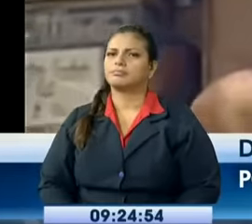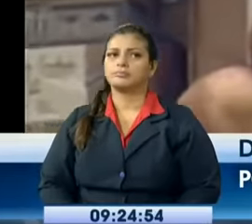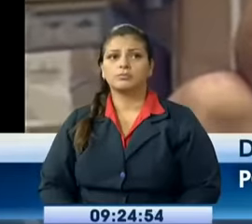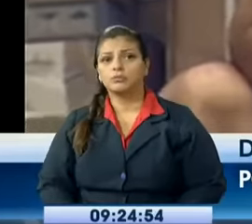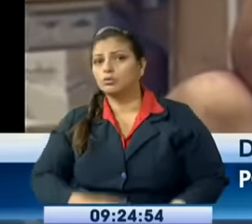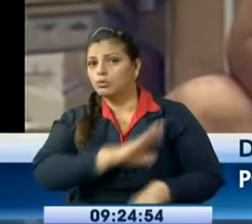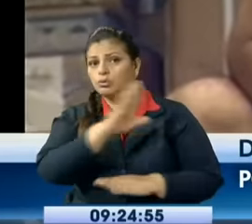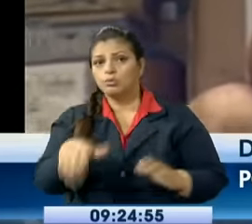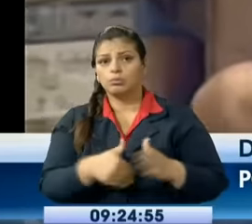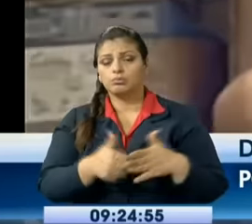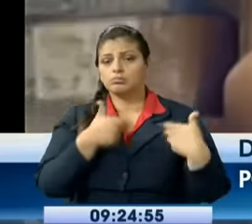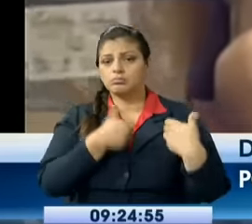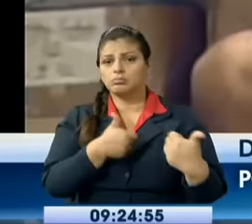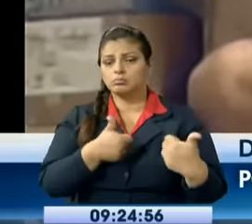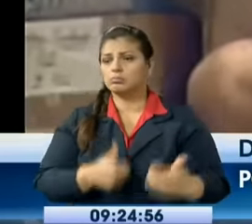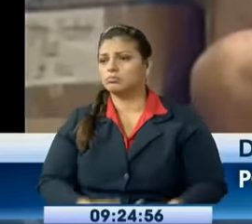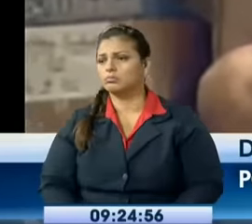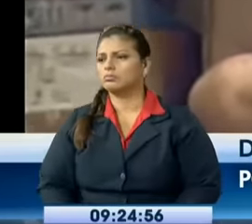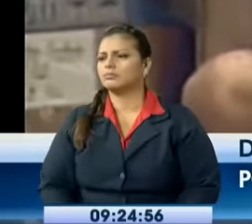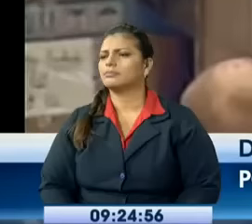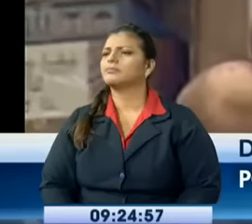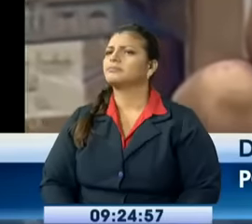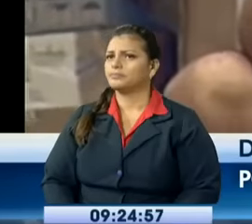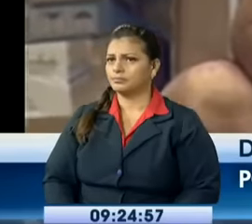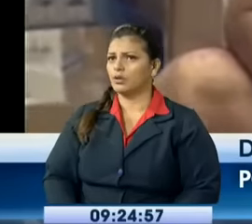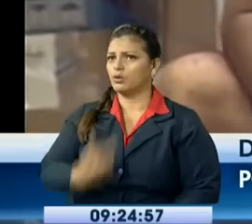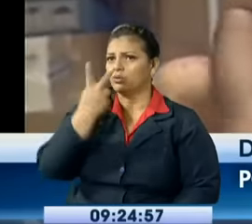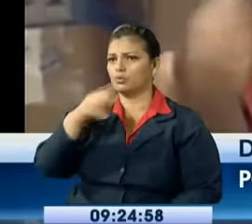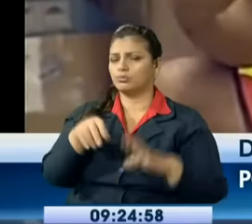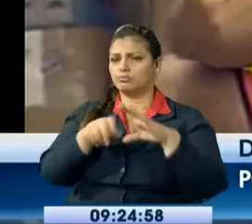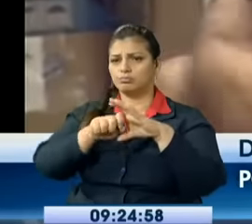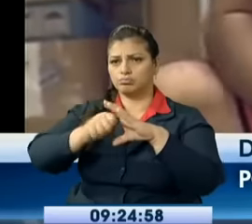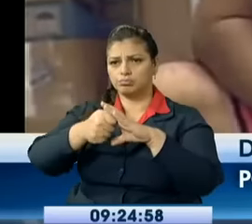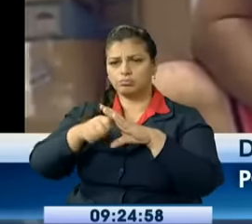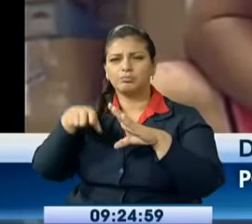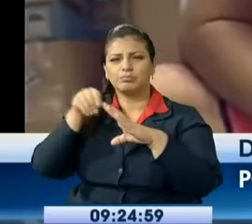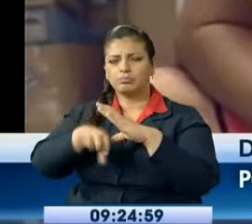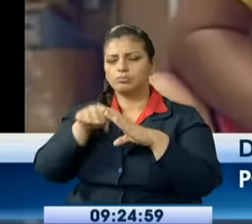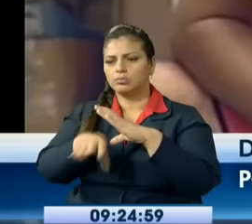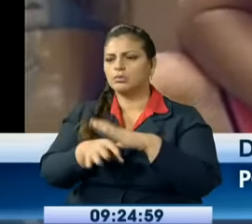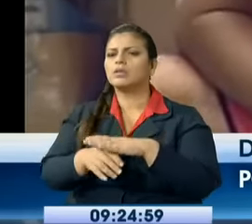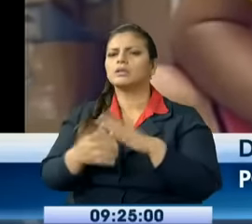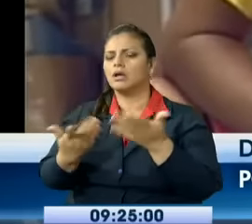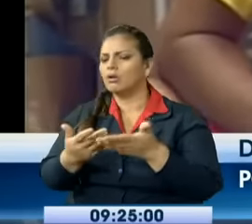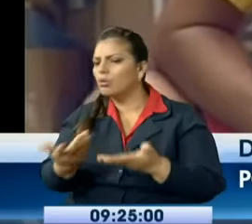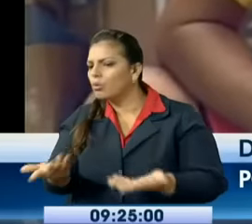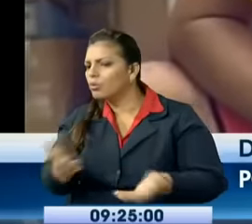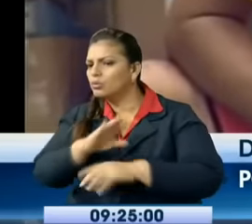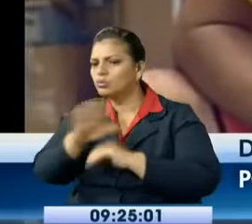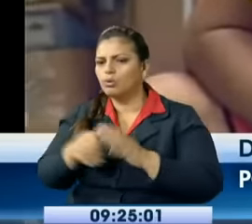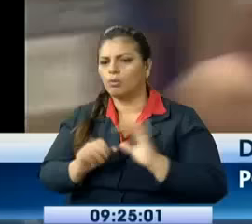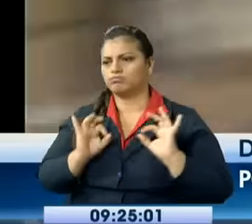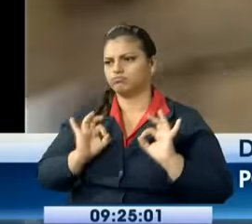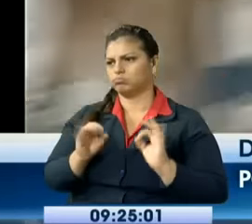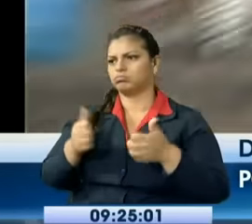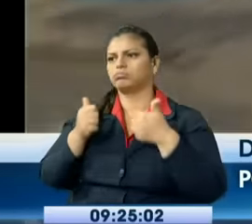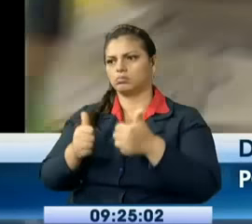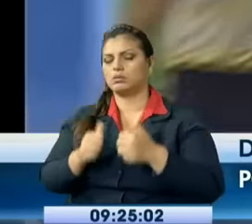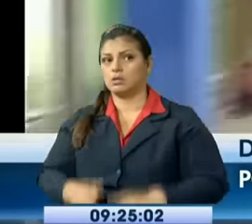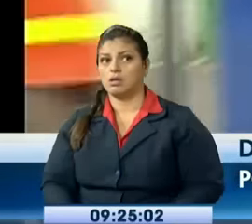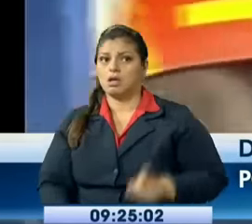completo? Las dos bodegas que estamos sacando ahorita, sí. Las otras dos no nos permiten entrar todavía porque el edificio puede